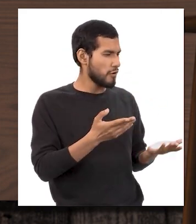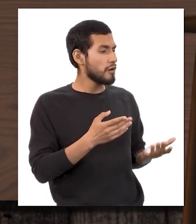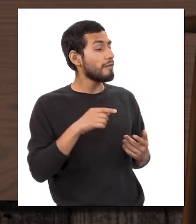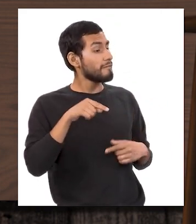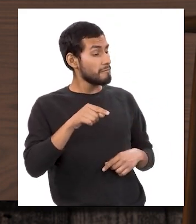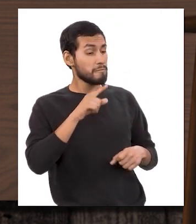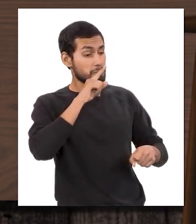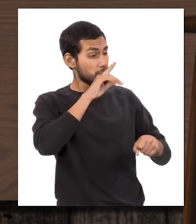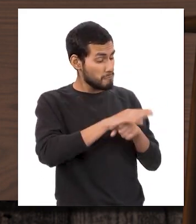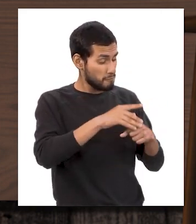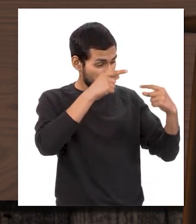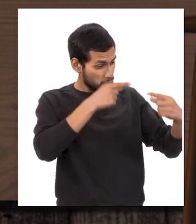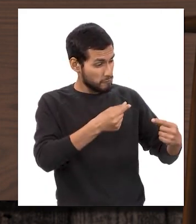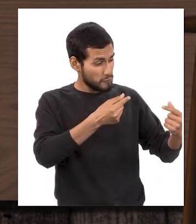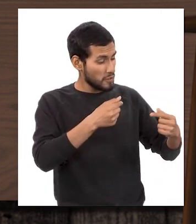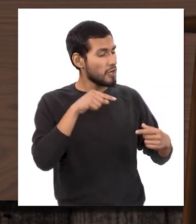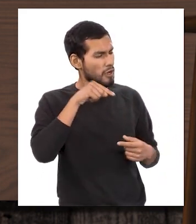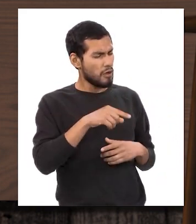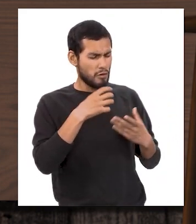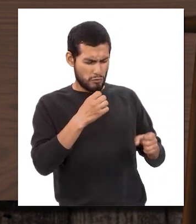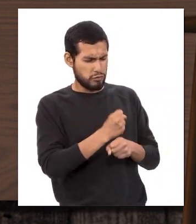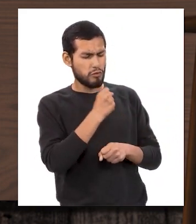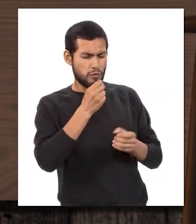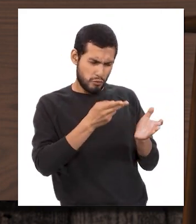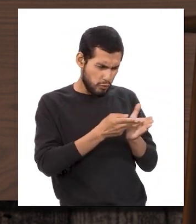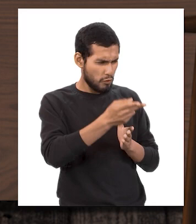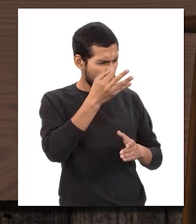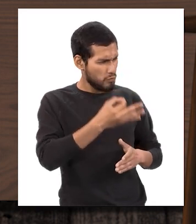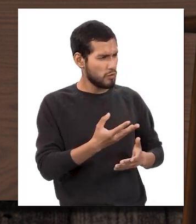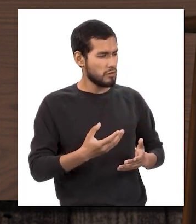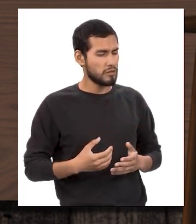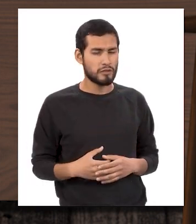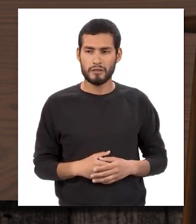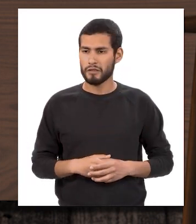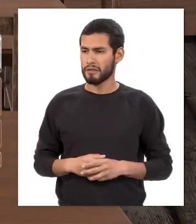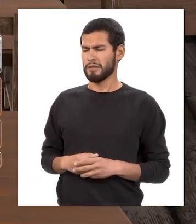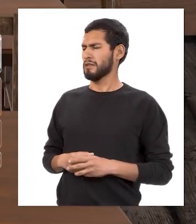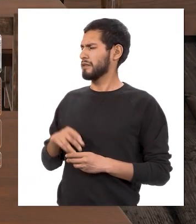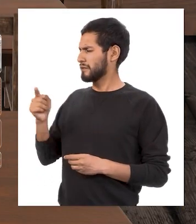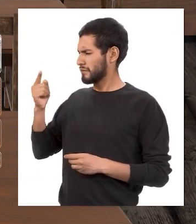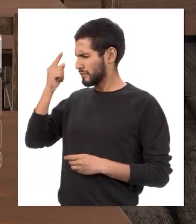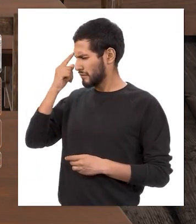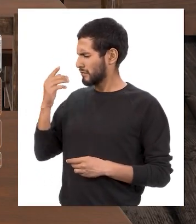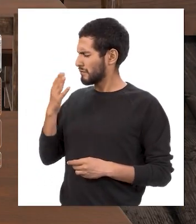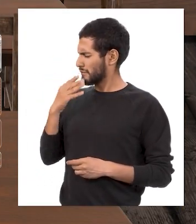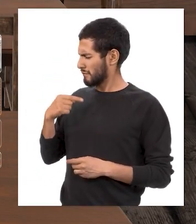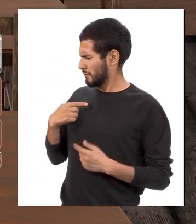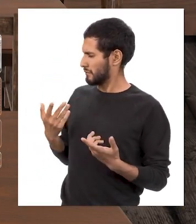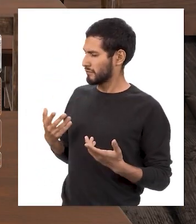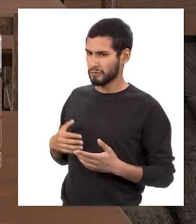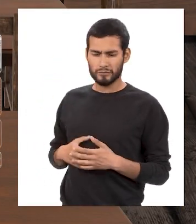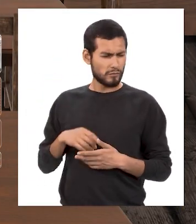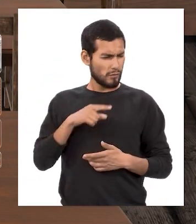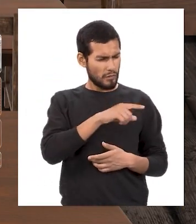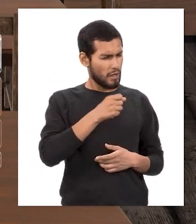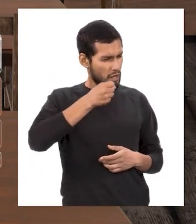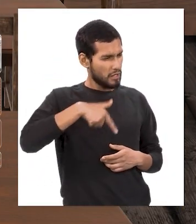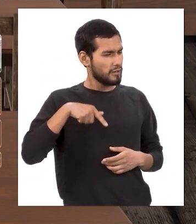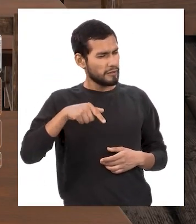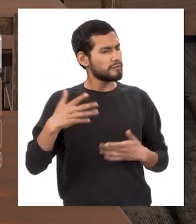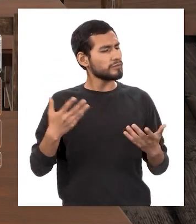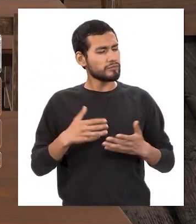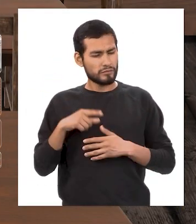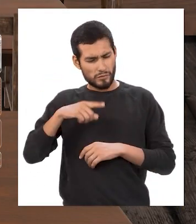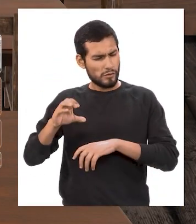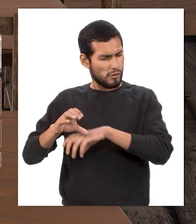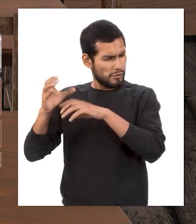honrado. Y cuando hace una apuesta, trata de ganarla lealmente. ¿Pero quién cree usted que soy? Un agente enviado